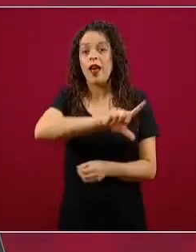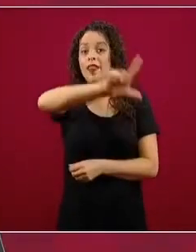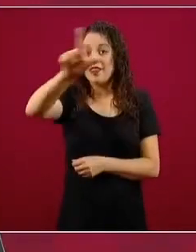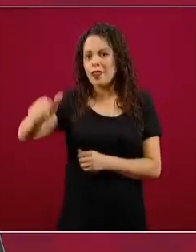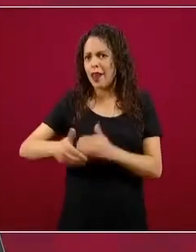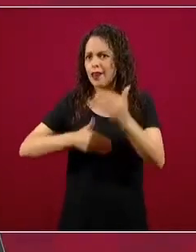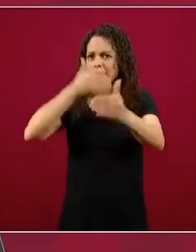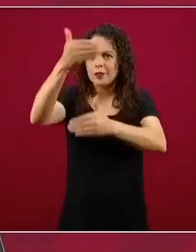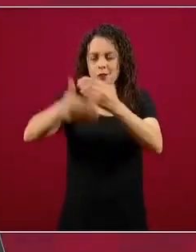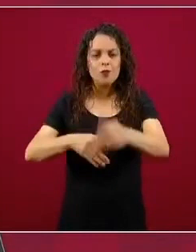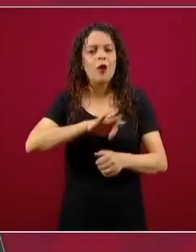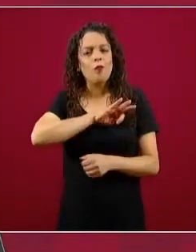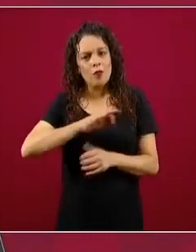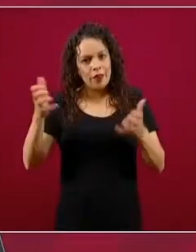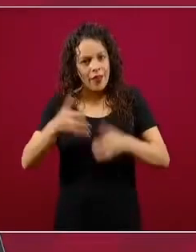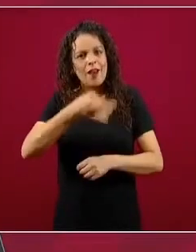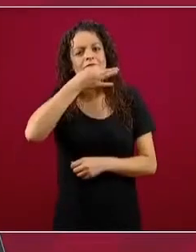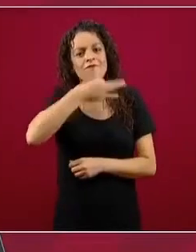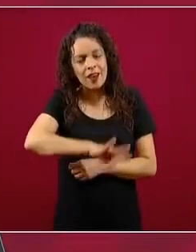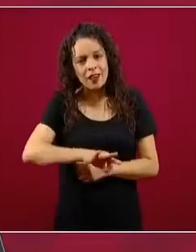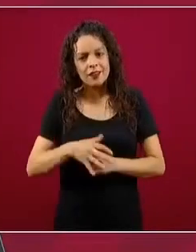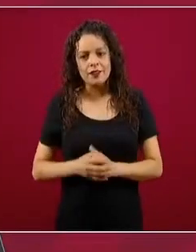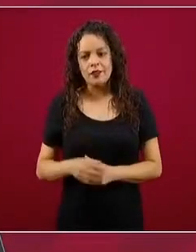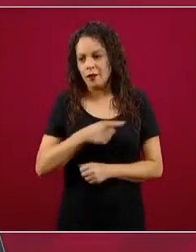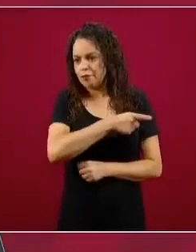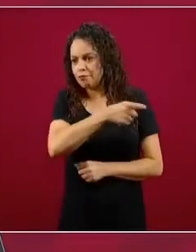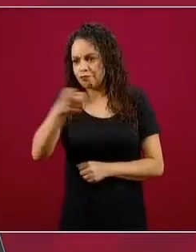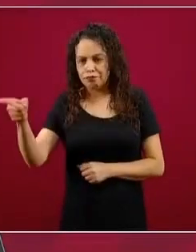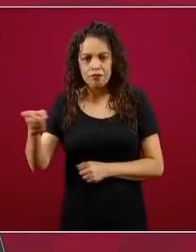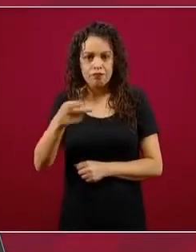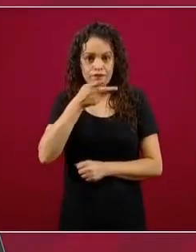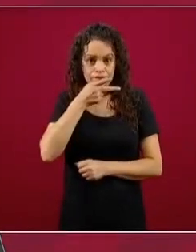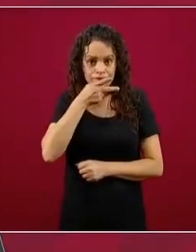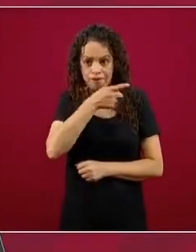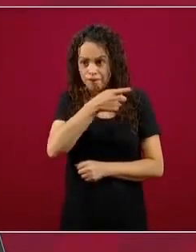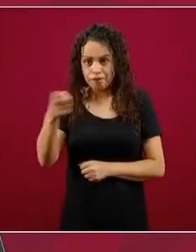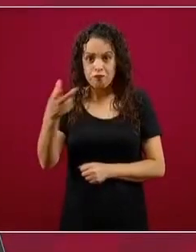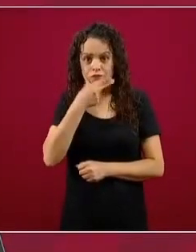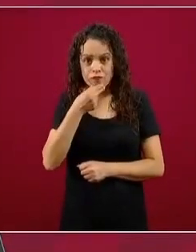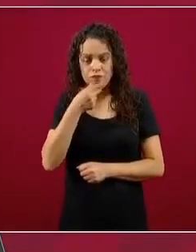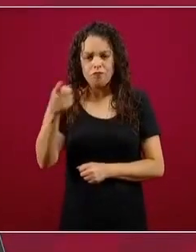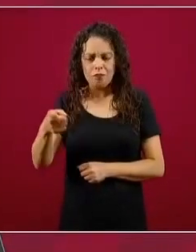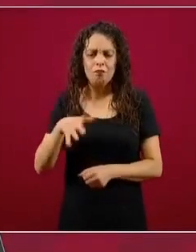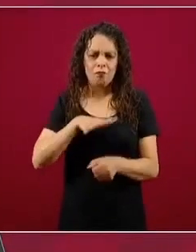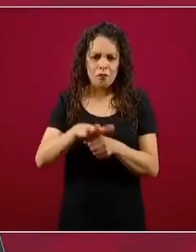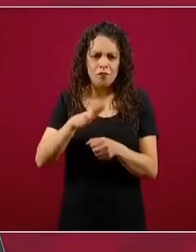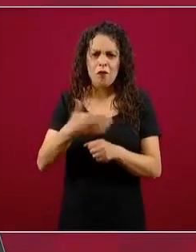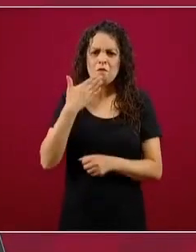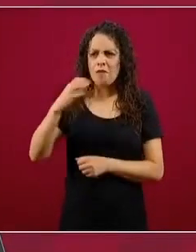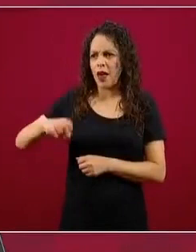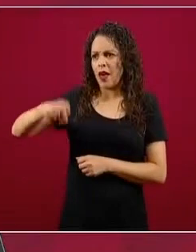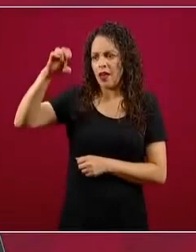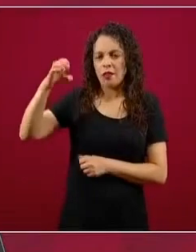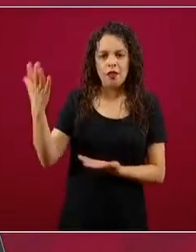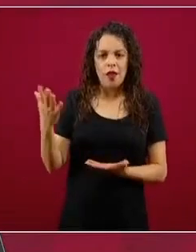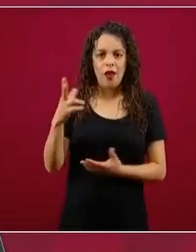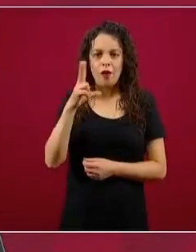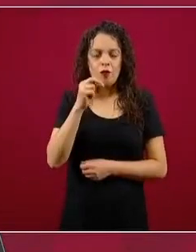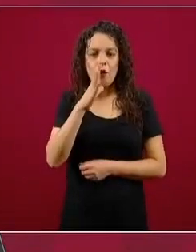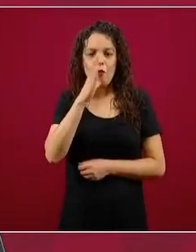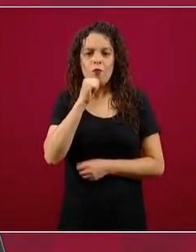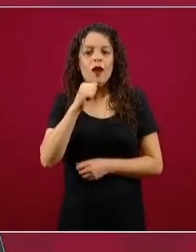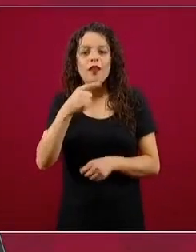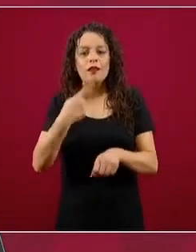de ellos son de edad suficiente como para estar en condición de mayor riesgo de complicarse, y es el mejor regalo que le pueden hacer en